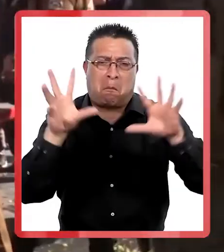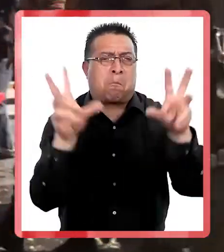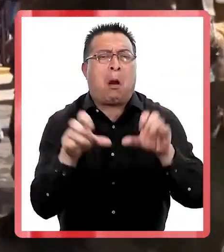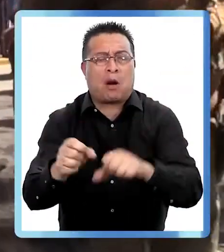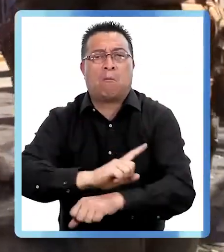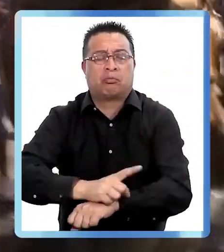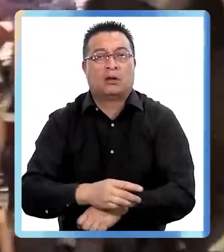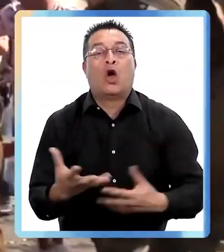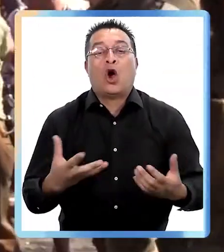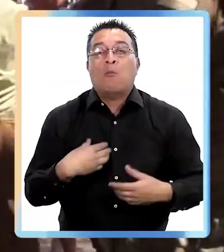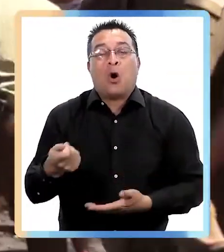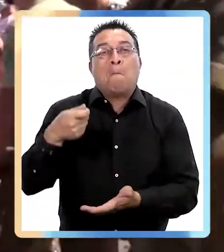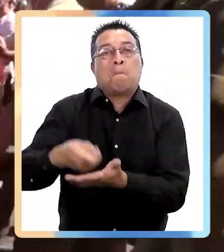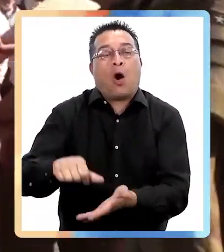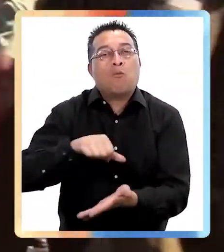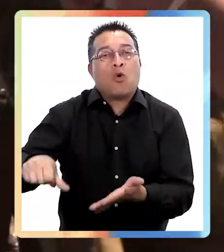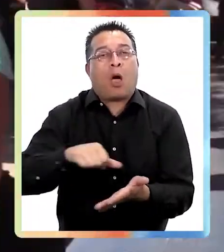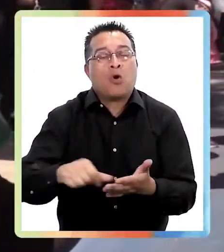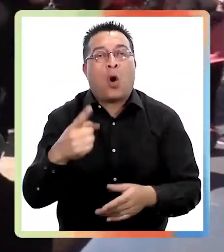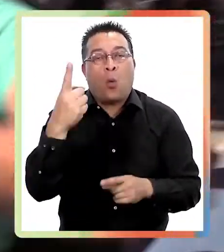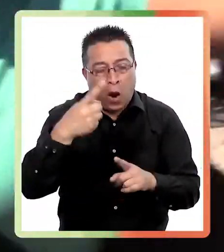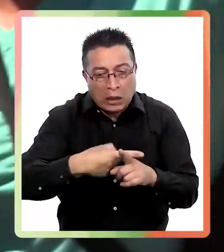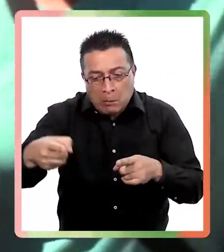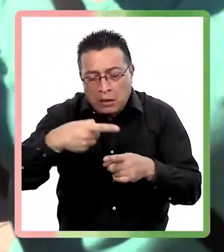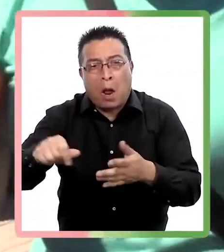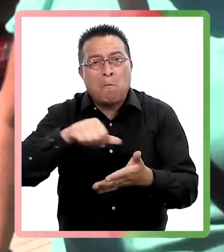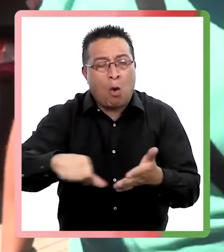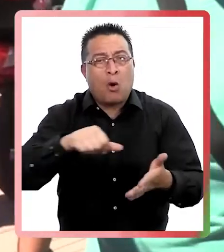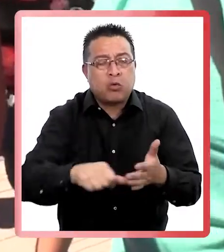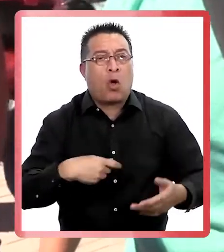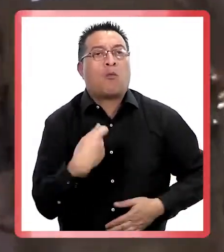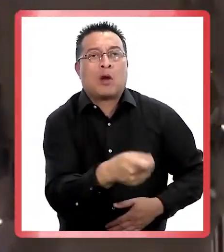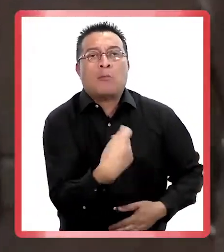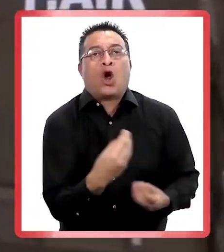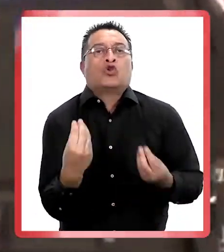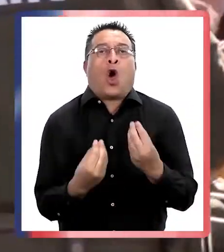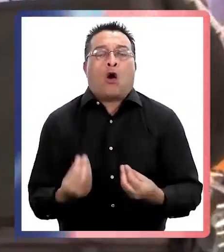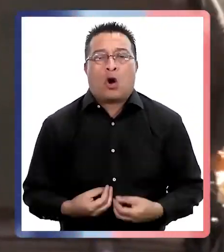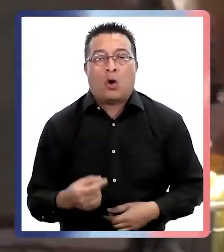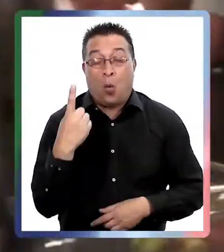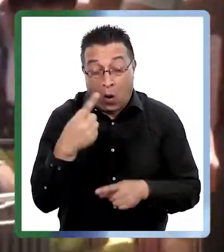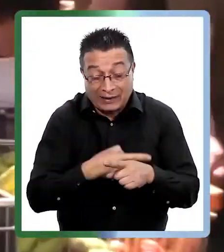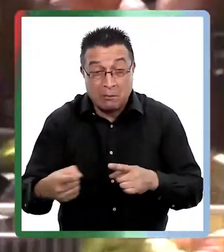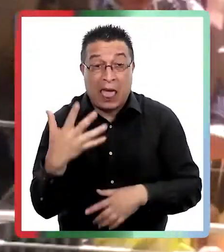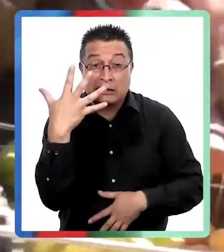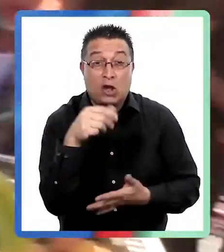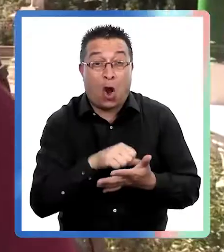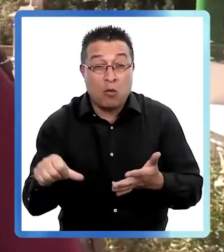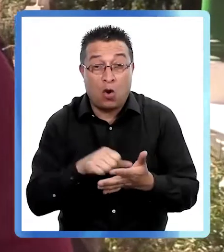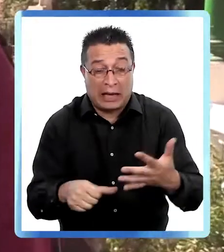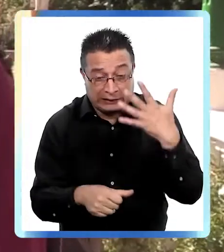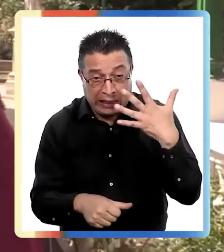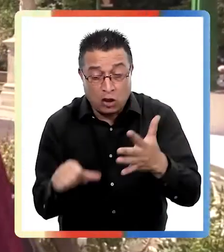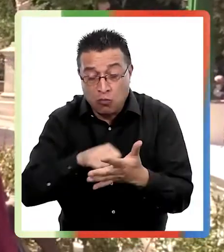parte. ¿Cuánto vale un parte? En una semana 5 partes. Para pagar los 5 partes. Sí. Si hay un comerciante ambulante es porque hay